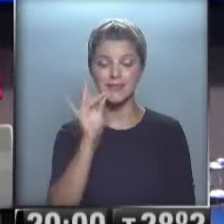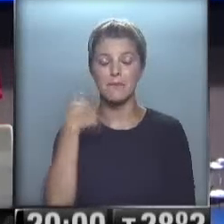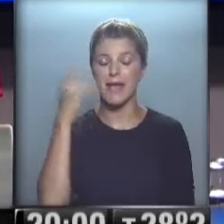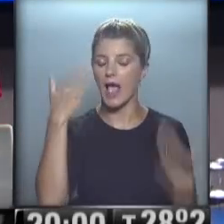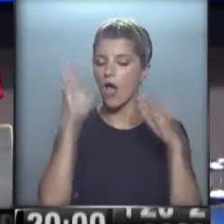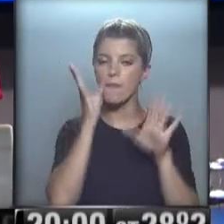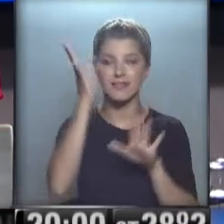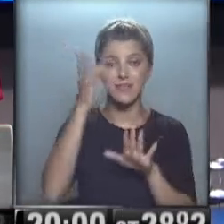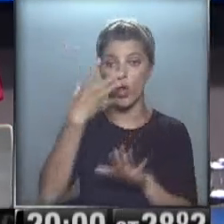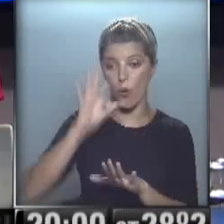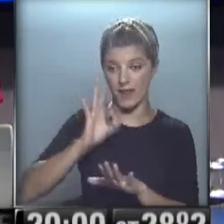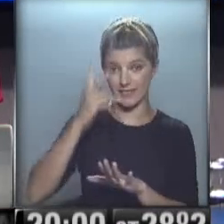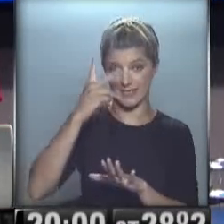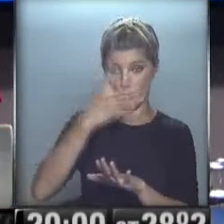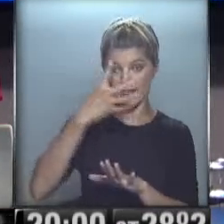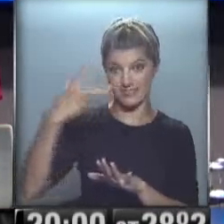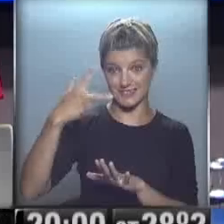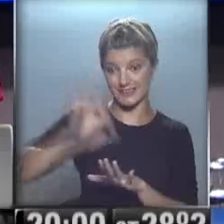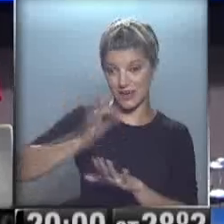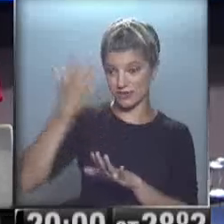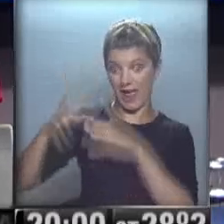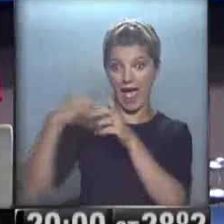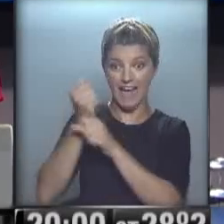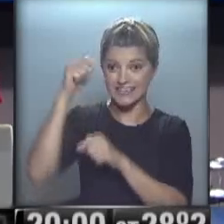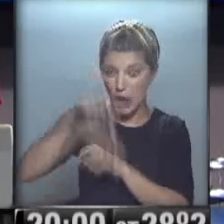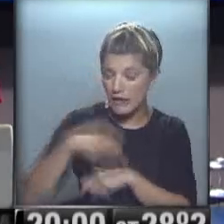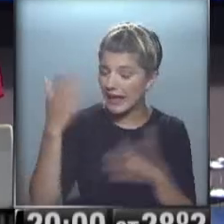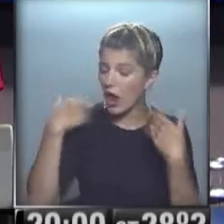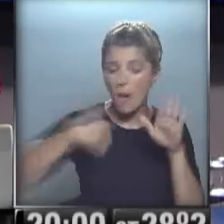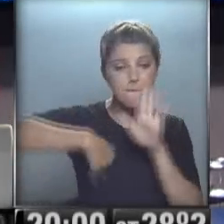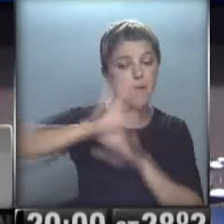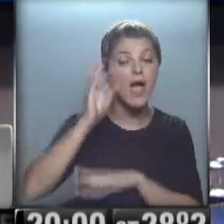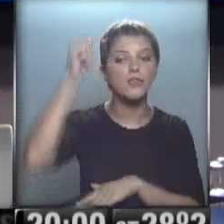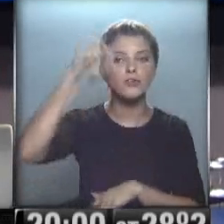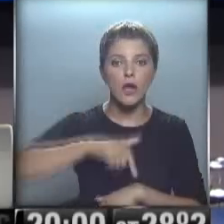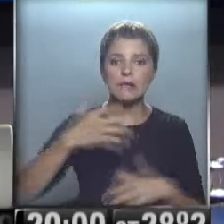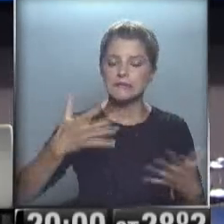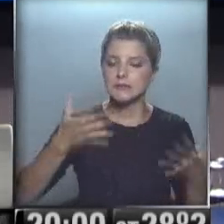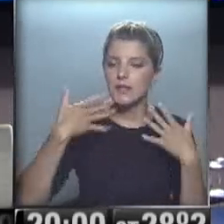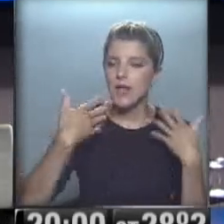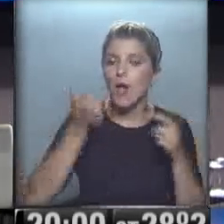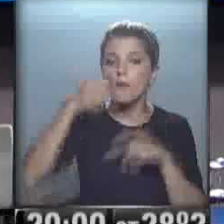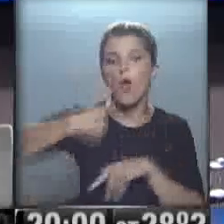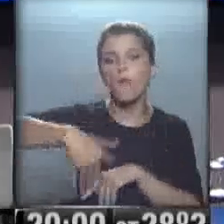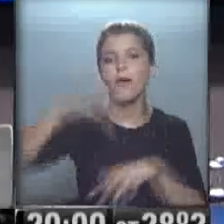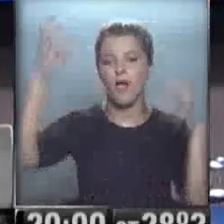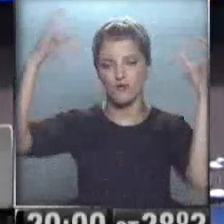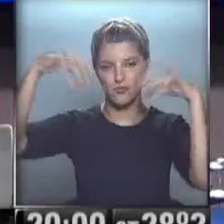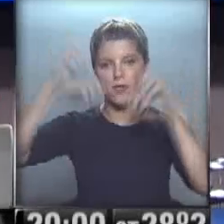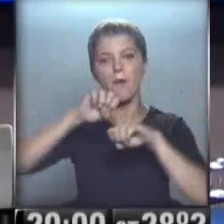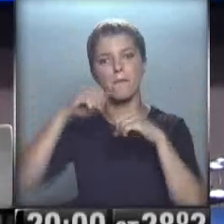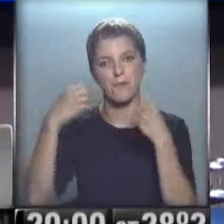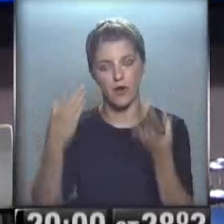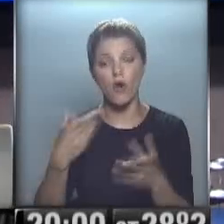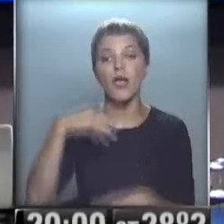de los últimos 43 años hoy realmente con una sensación térmica agobiante pero la lluvia ao alivio descendió en 4 horas